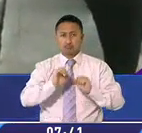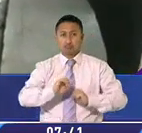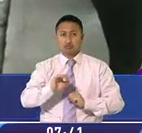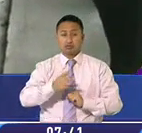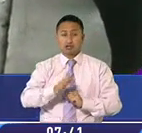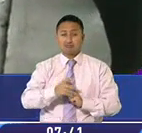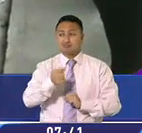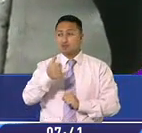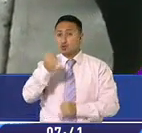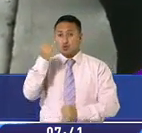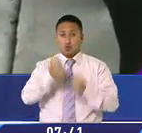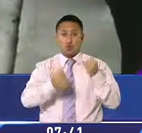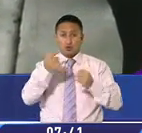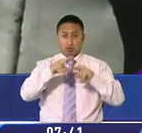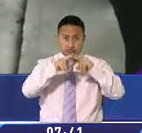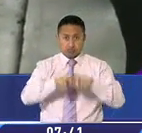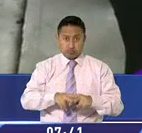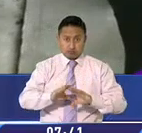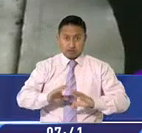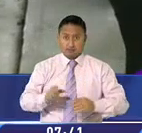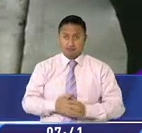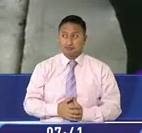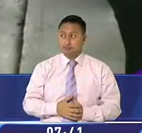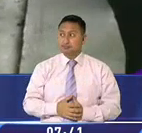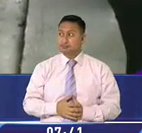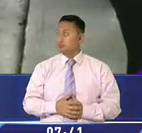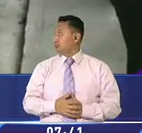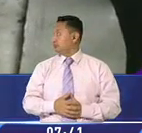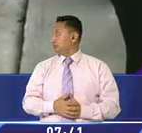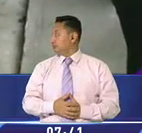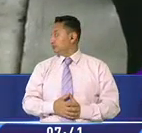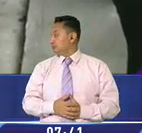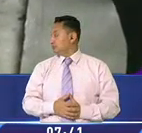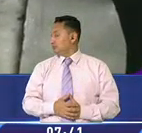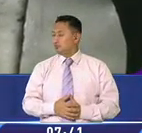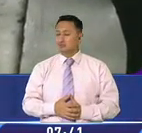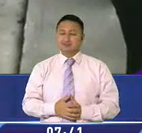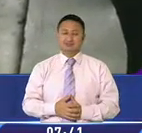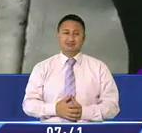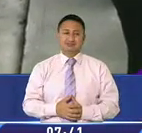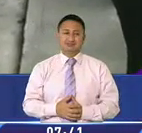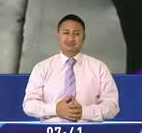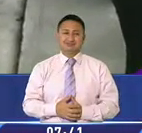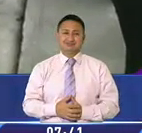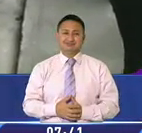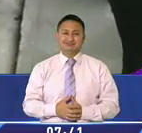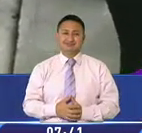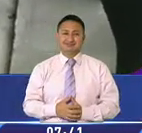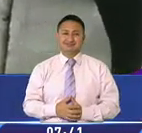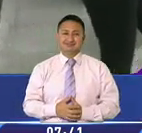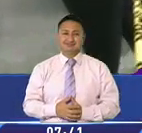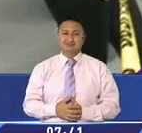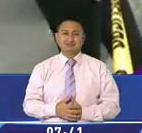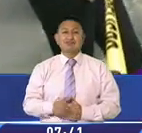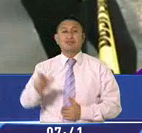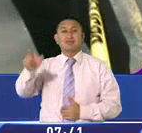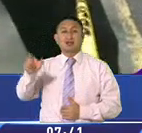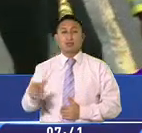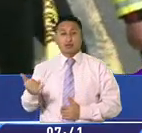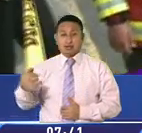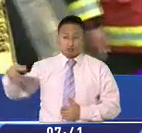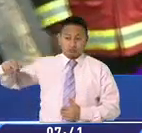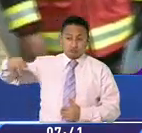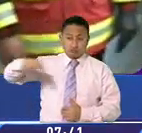los últimos peritajes. Y yo creo que en unos 10 minutos más ya se habilita la vía. ¿El señor estaba tal vez